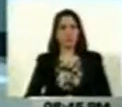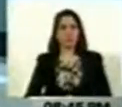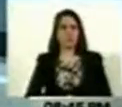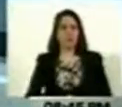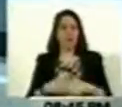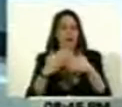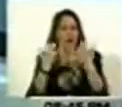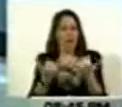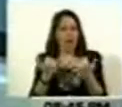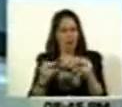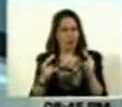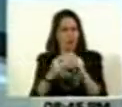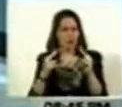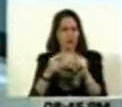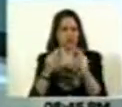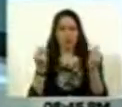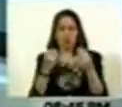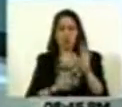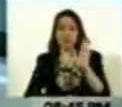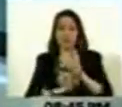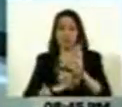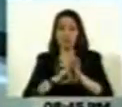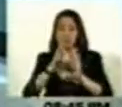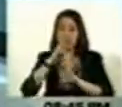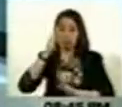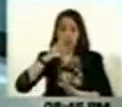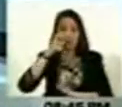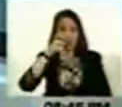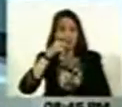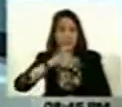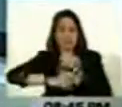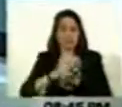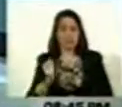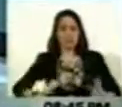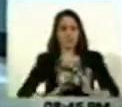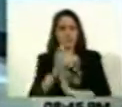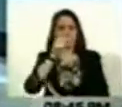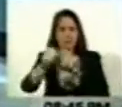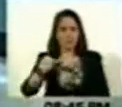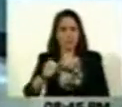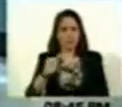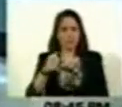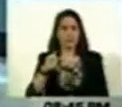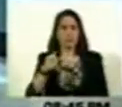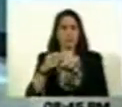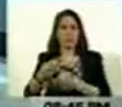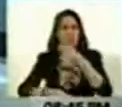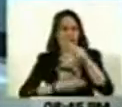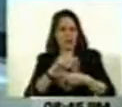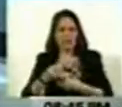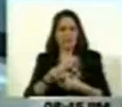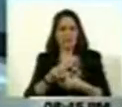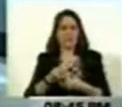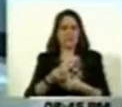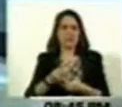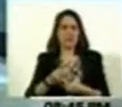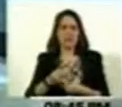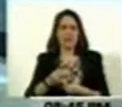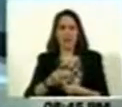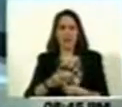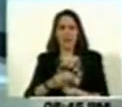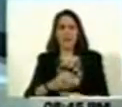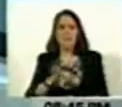Vamos a conocer cómo se desarrolla el operativo Semana Santa Segura 2017 en la cuna del comandante Hugo Chávez en el